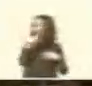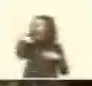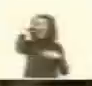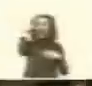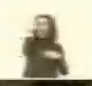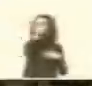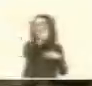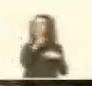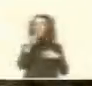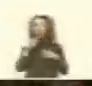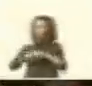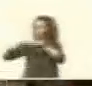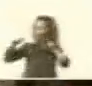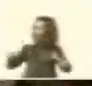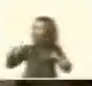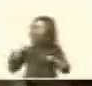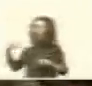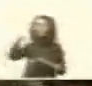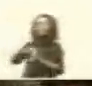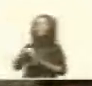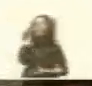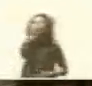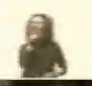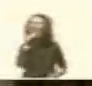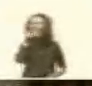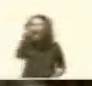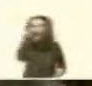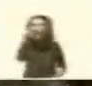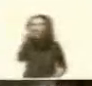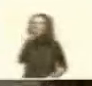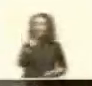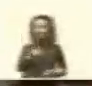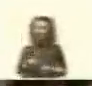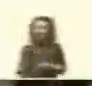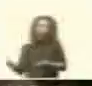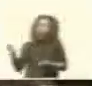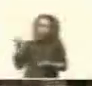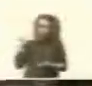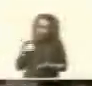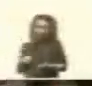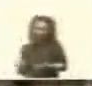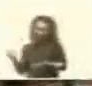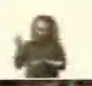me subo aquí a cantar. 8 añitos llevamos ya,